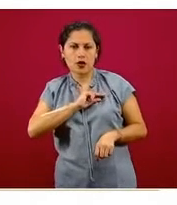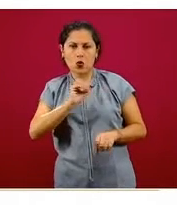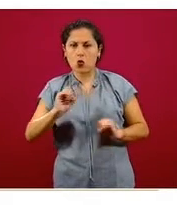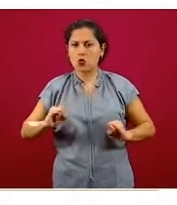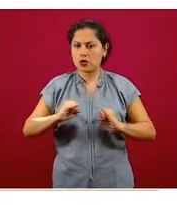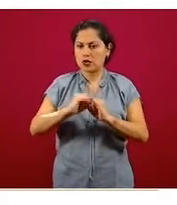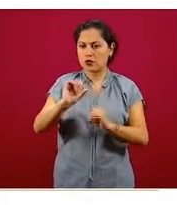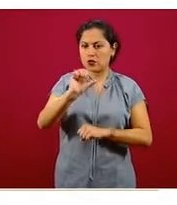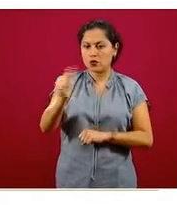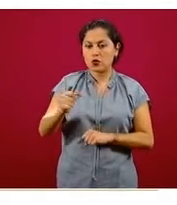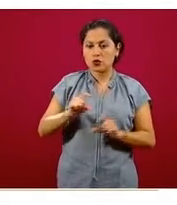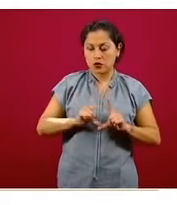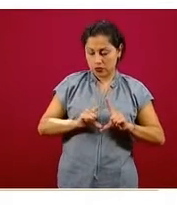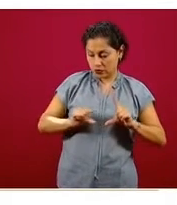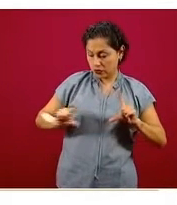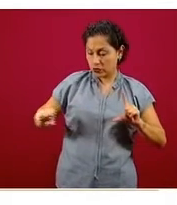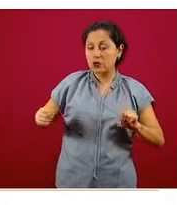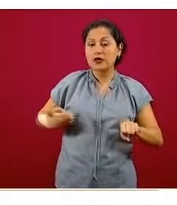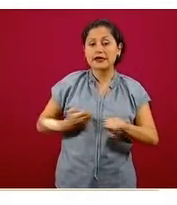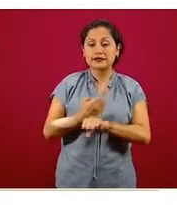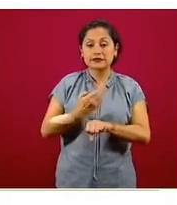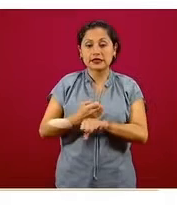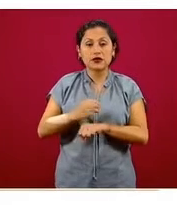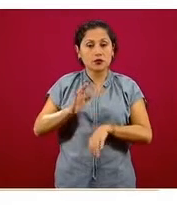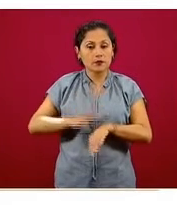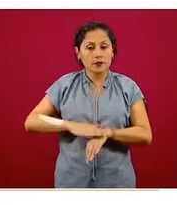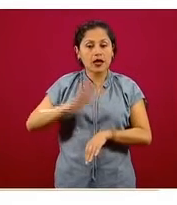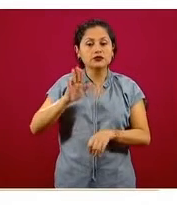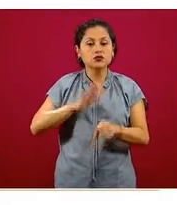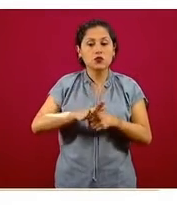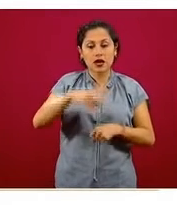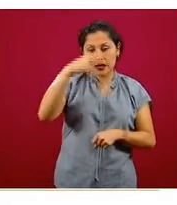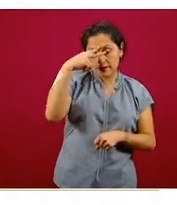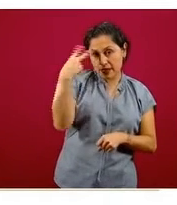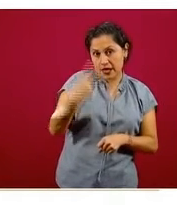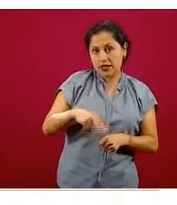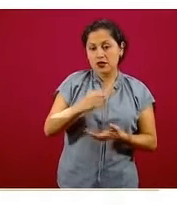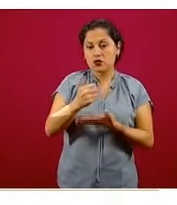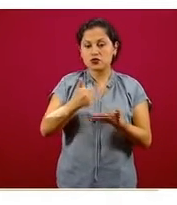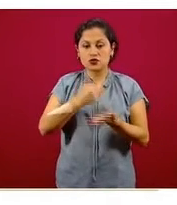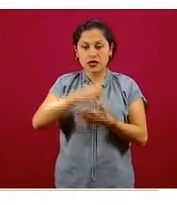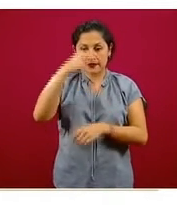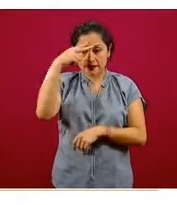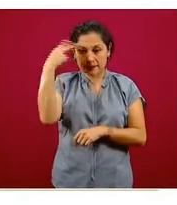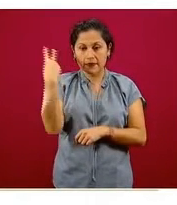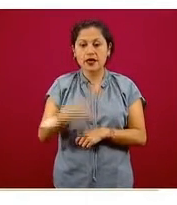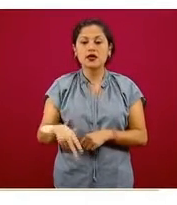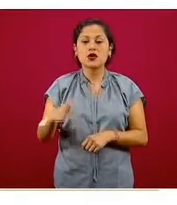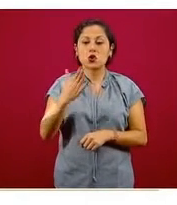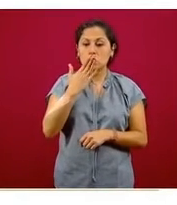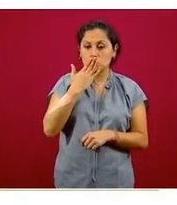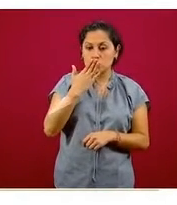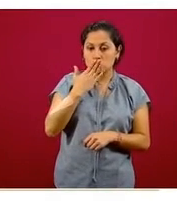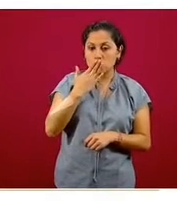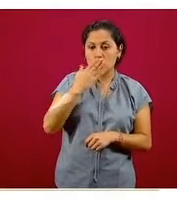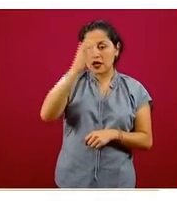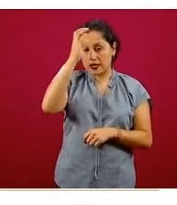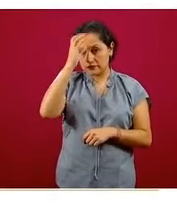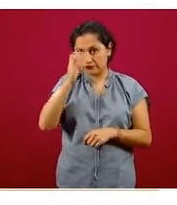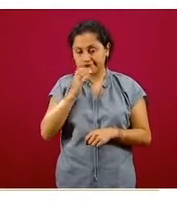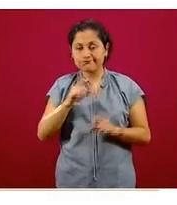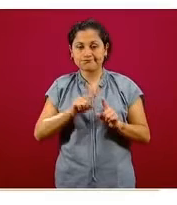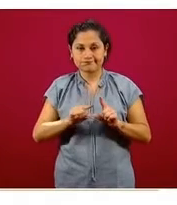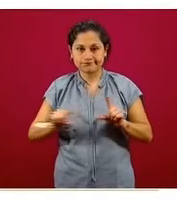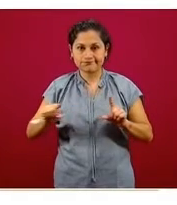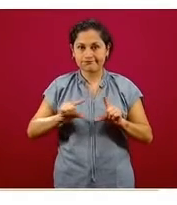México, Sonora, Coahuila, Nuevo León y Puebla serían básicamente los primeros 6 estados que están concentrando